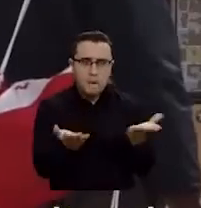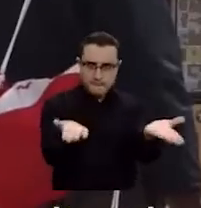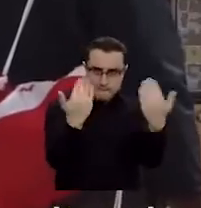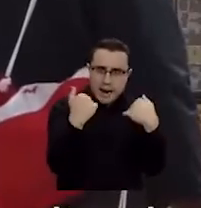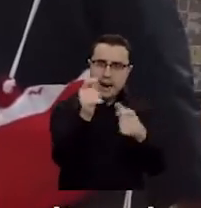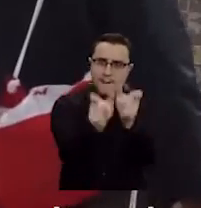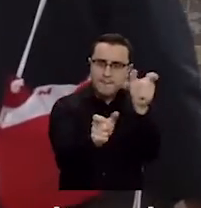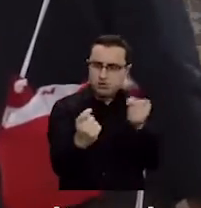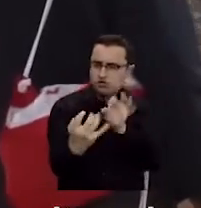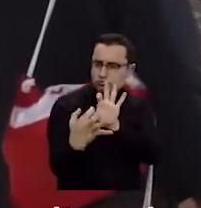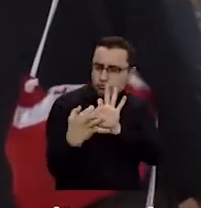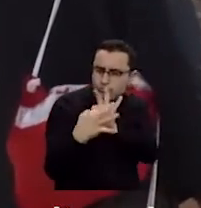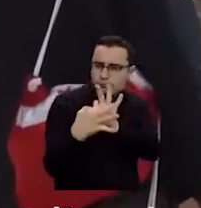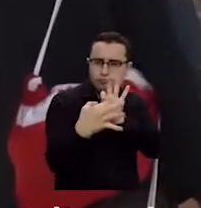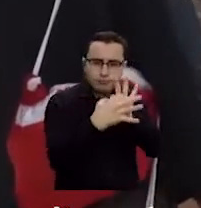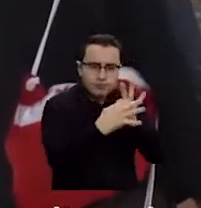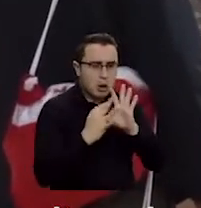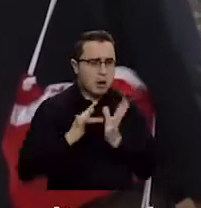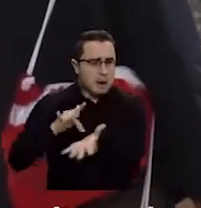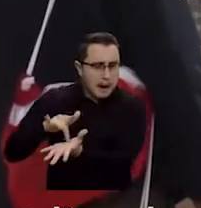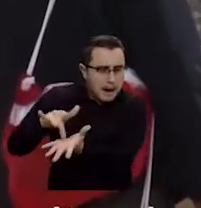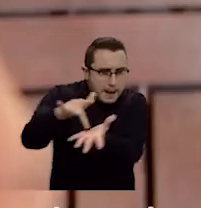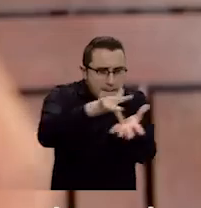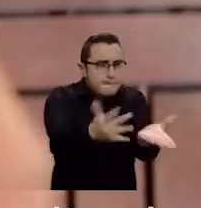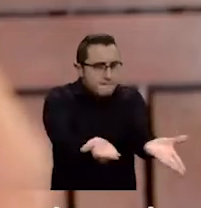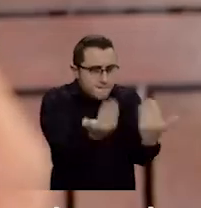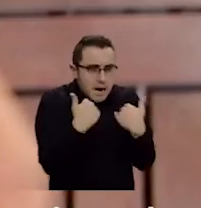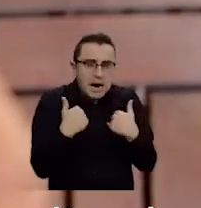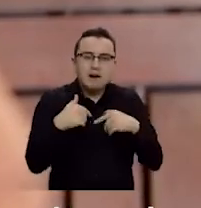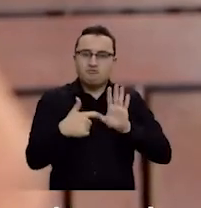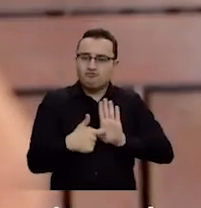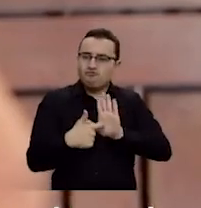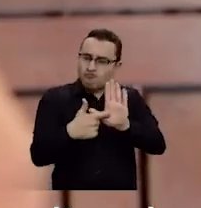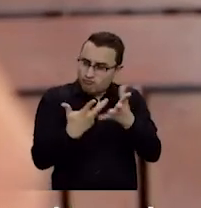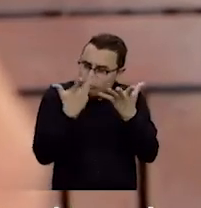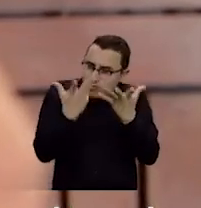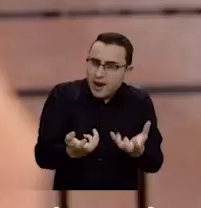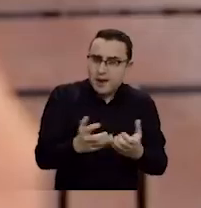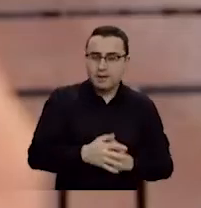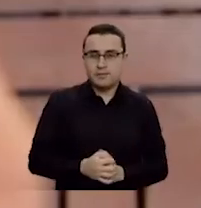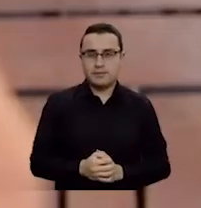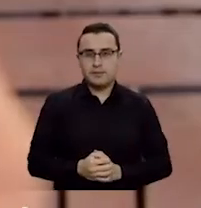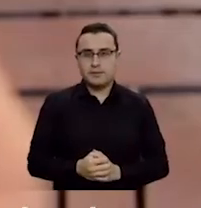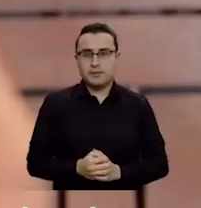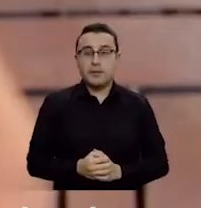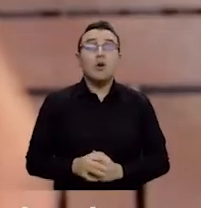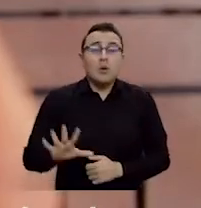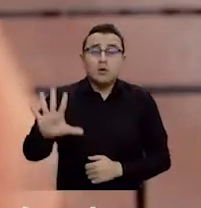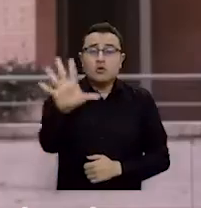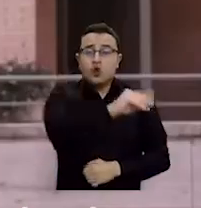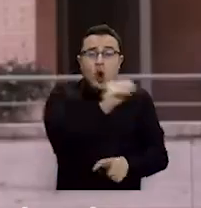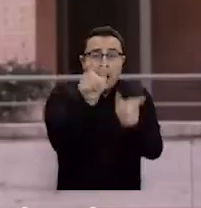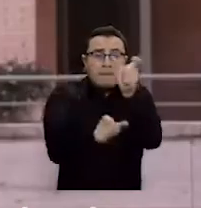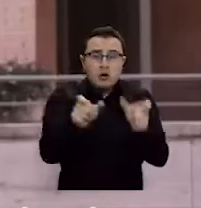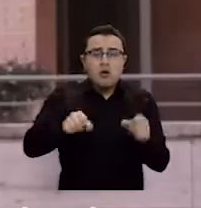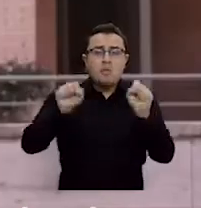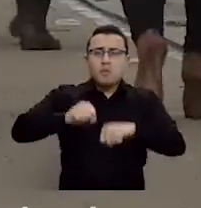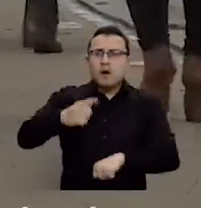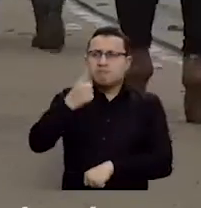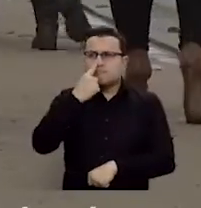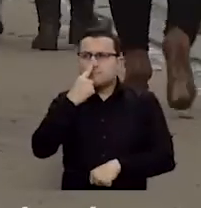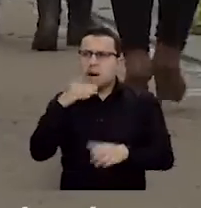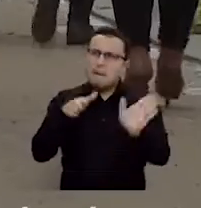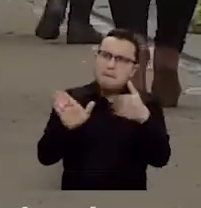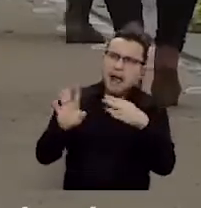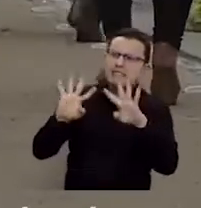tenemos diferentes mecanismos y medios de acercar al ciudadano con los canales y la participación que queremos brindarles en la entidad.